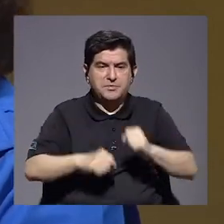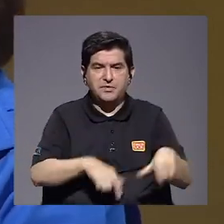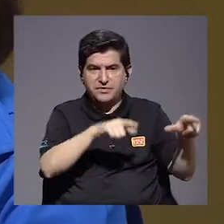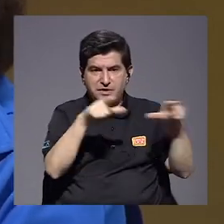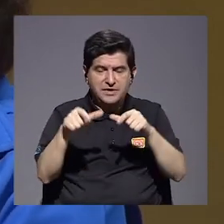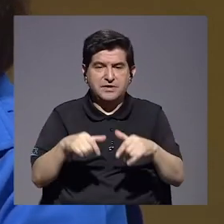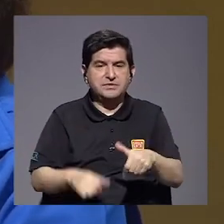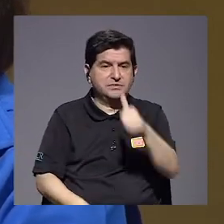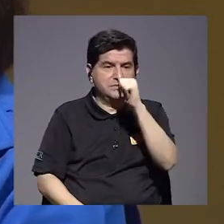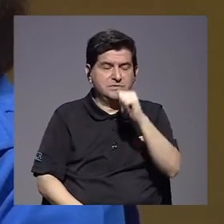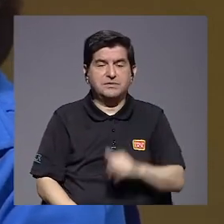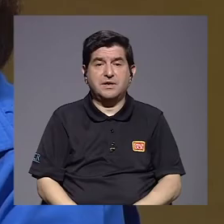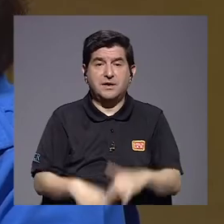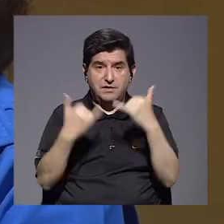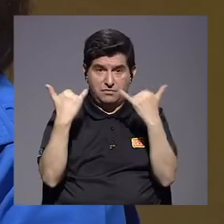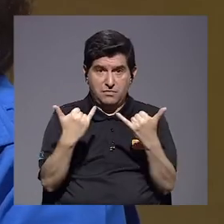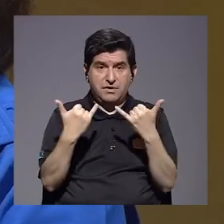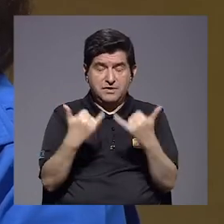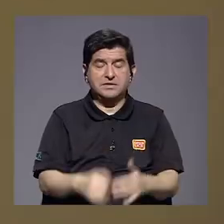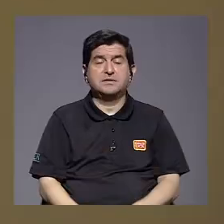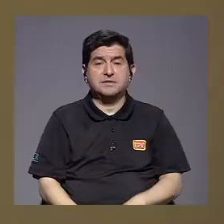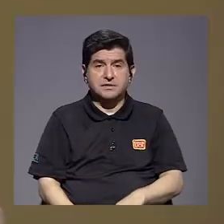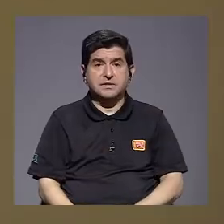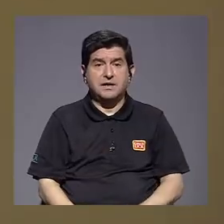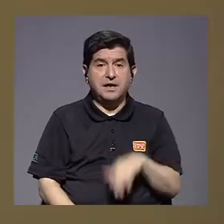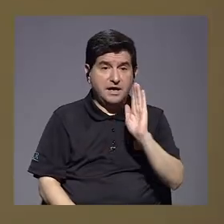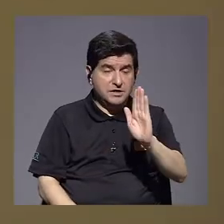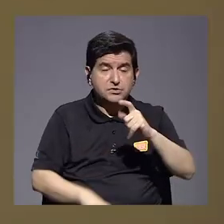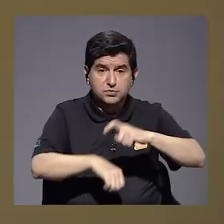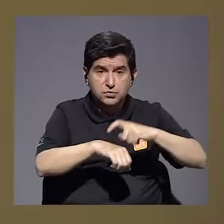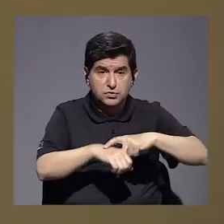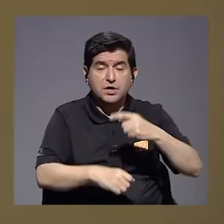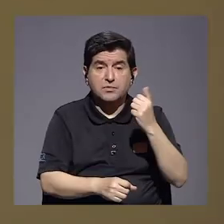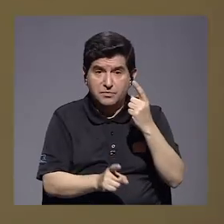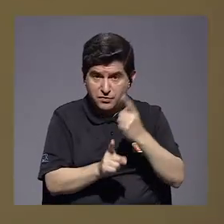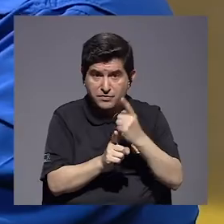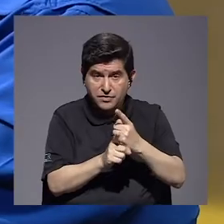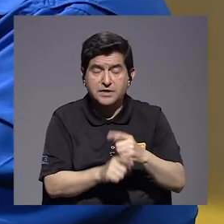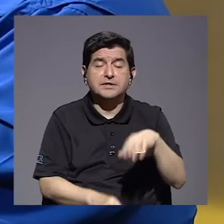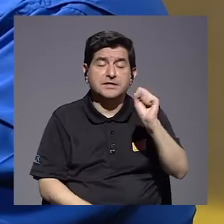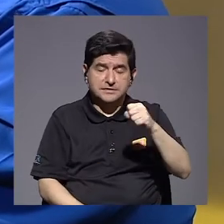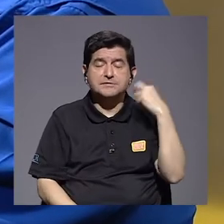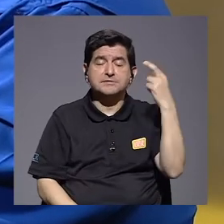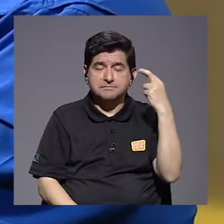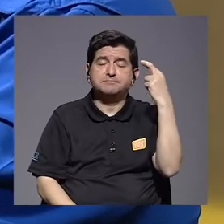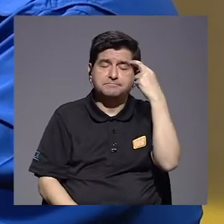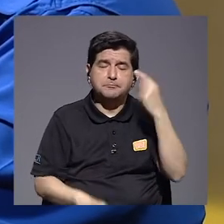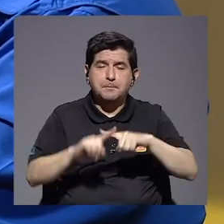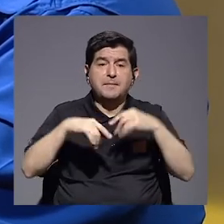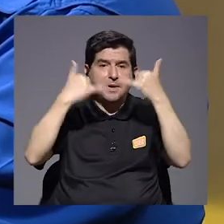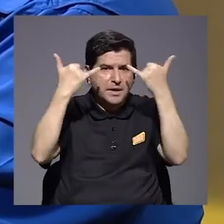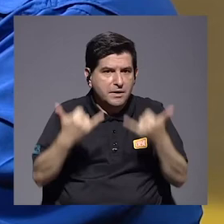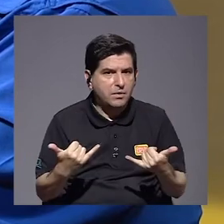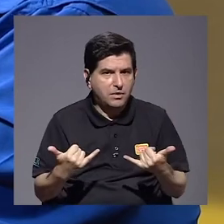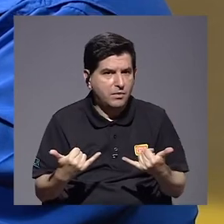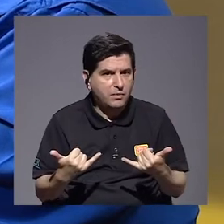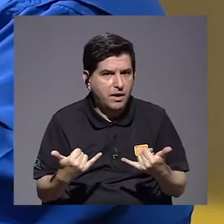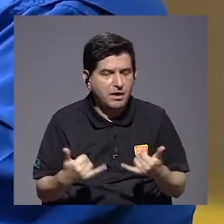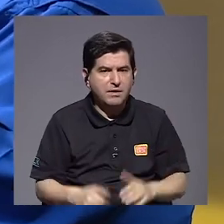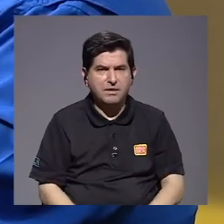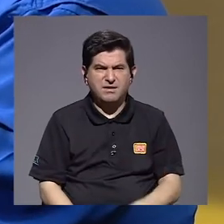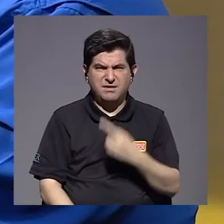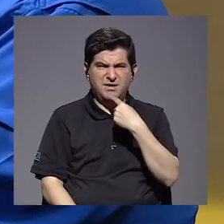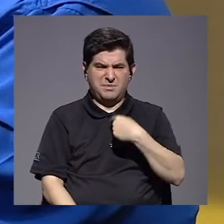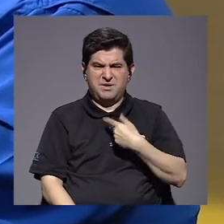día estamos al día. O sea, estamos al día. O sea, sí fue infundada en su momento. De disponibilidades. Tenían razón, pero hoy día yo digo que